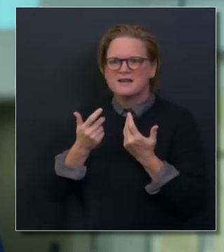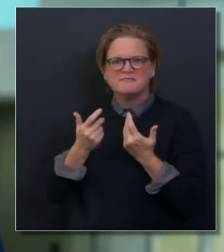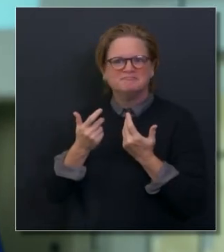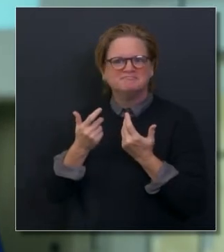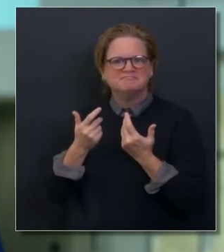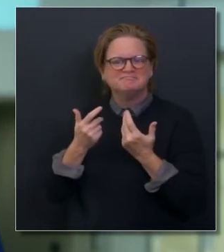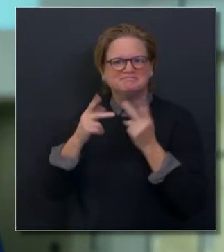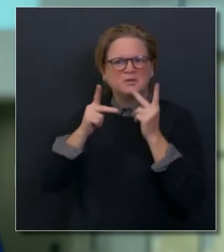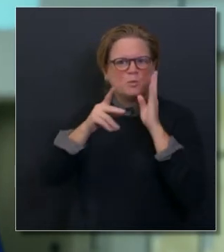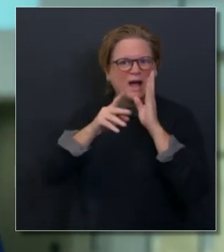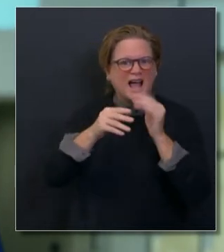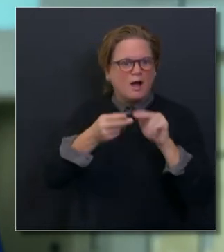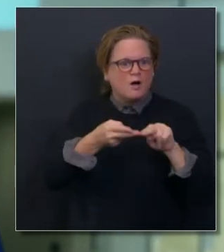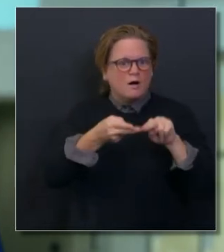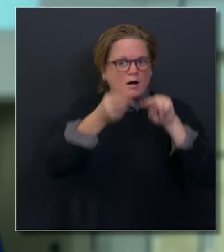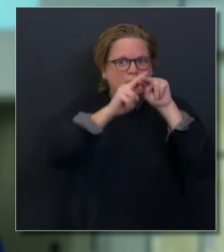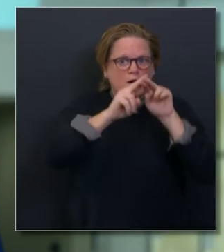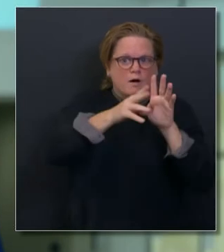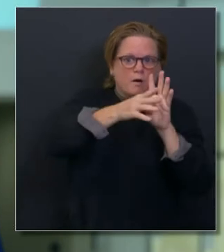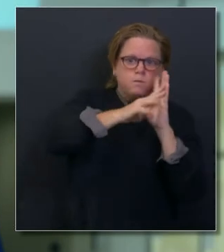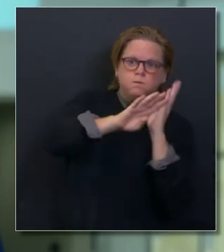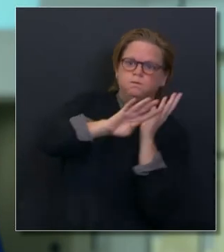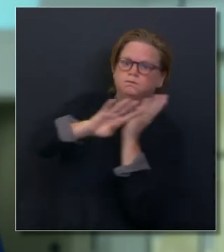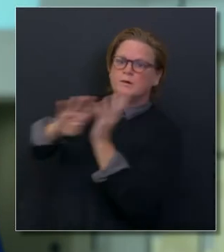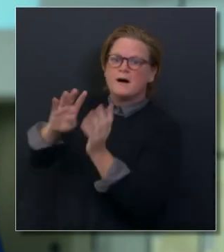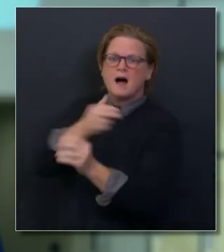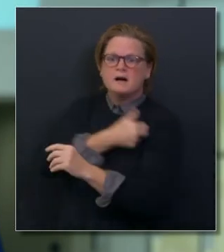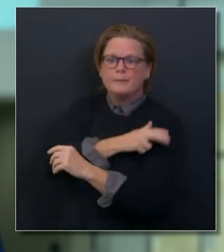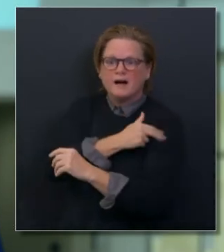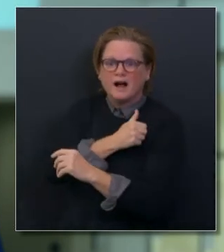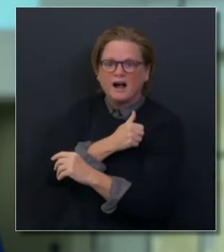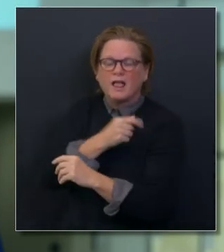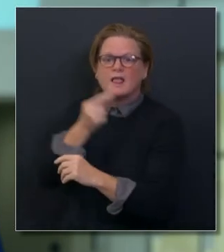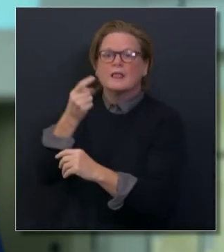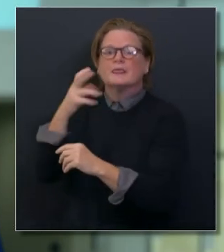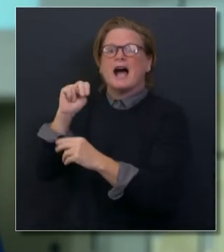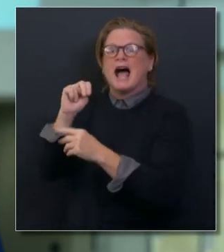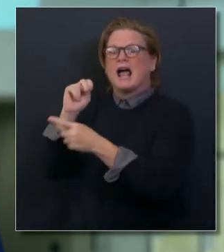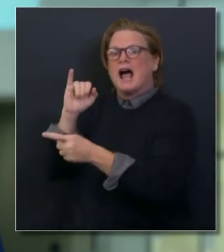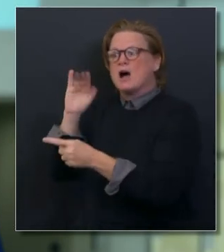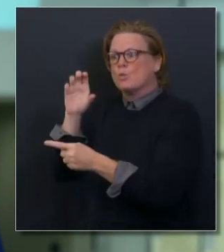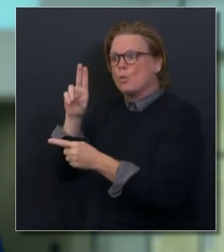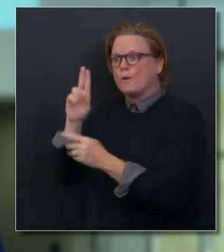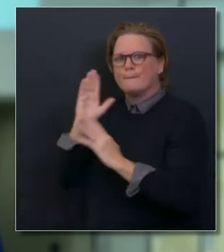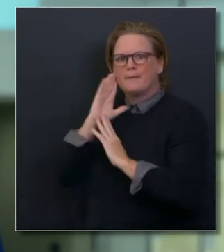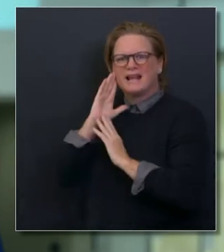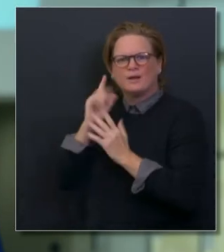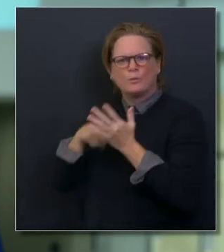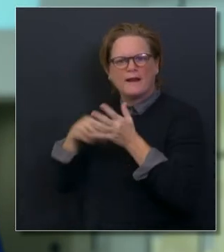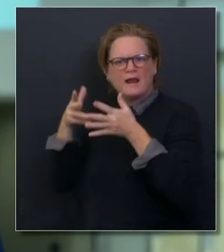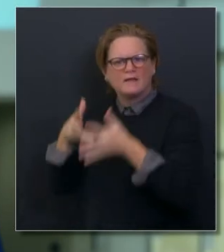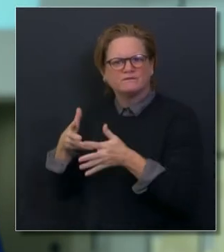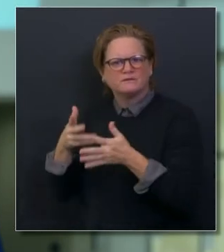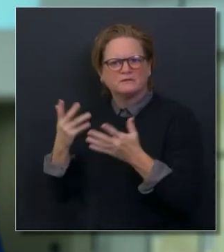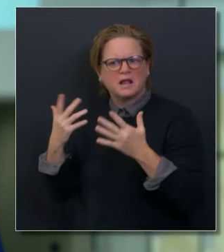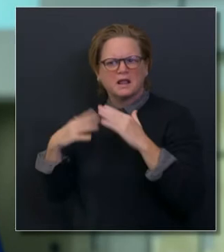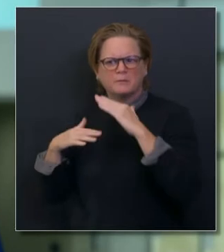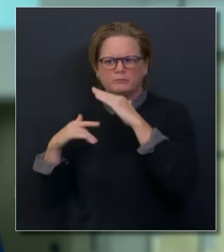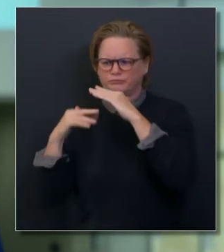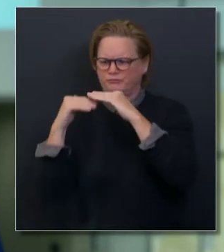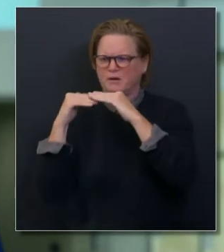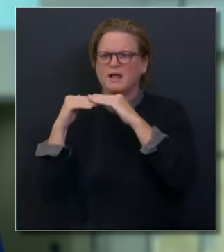de emergencias, que van a necesitar una cama, que van a necesitar esa cama en cuidados intensivos, va a